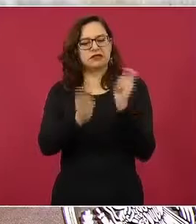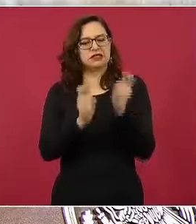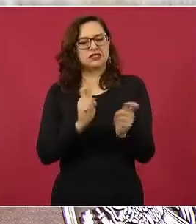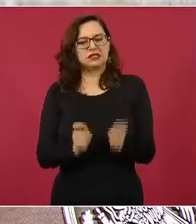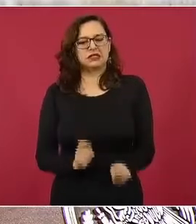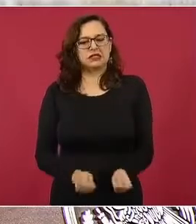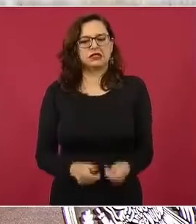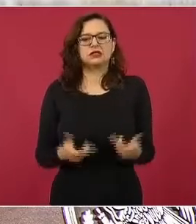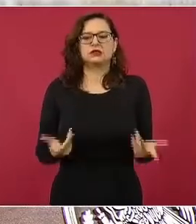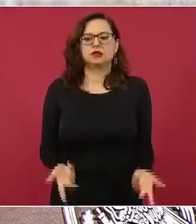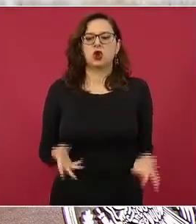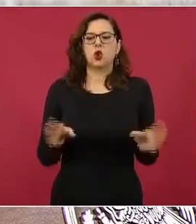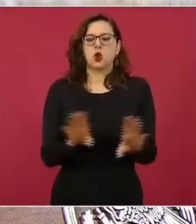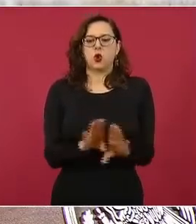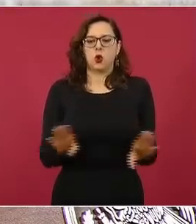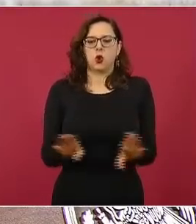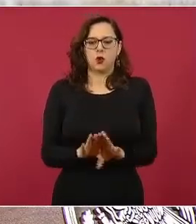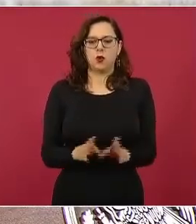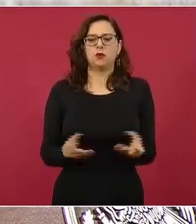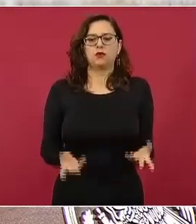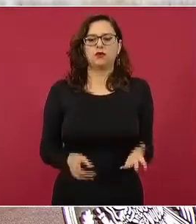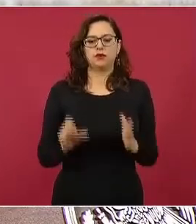qué dicen los artículos,